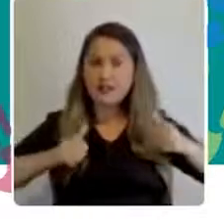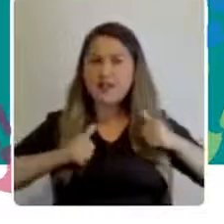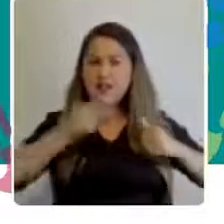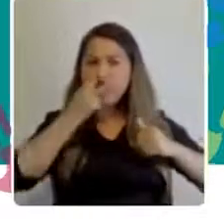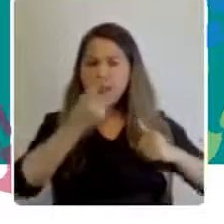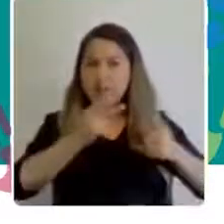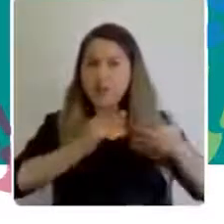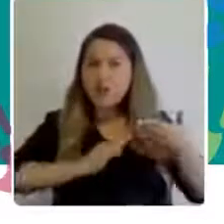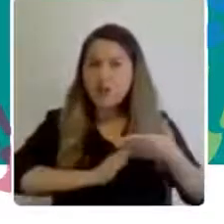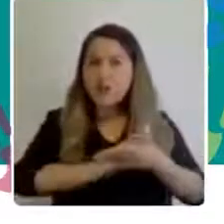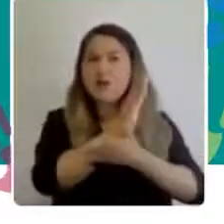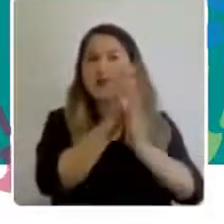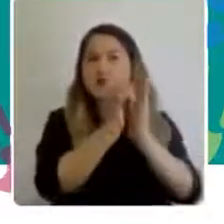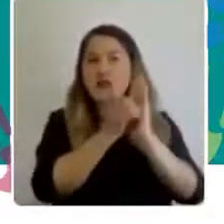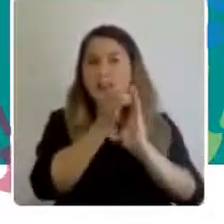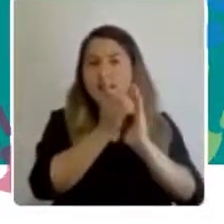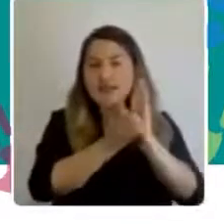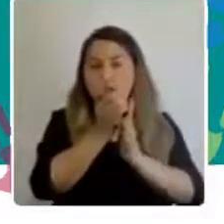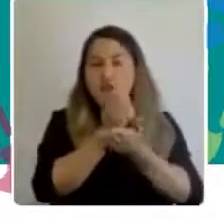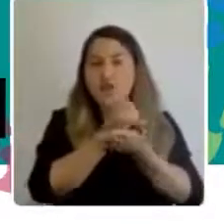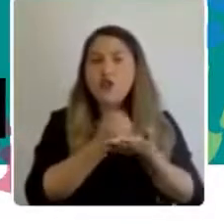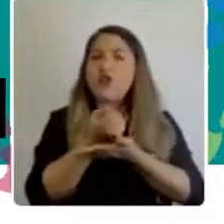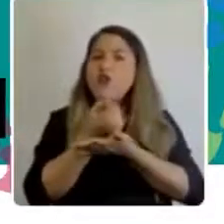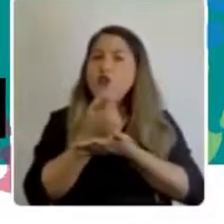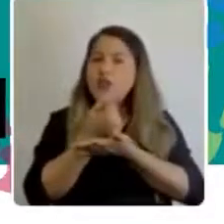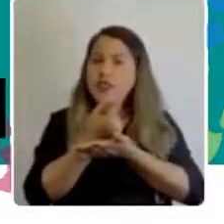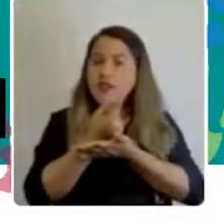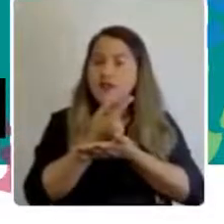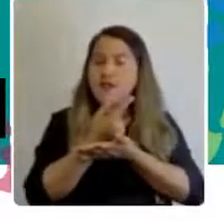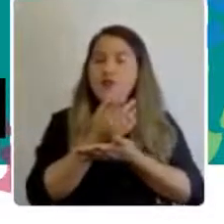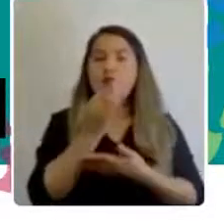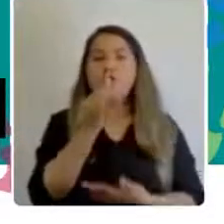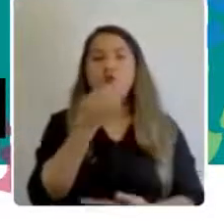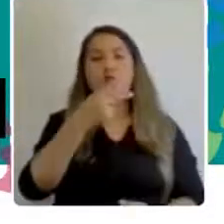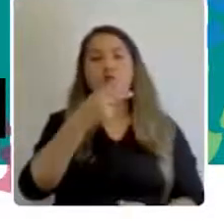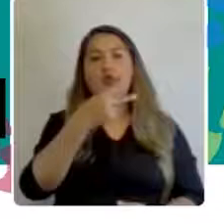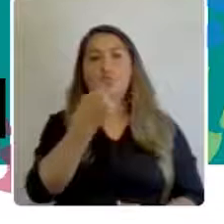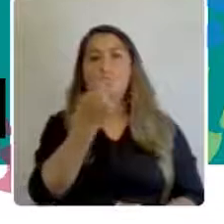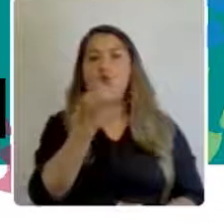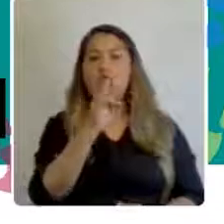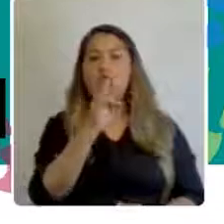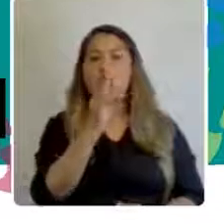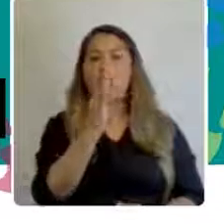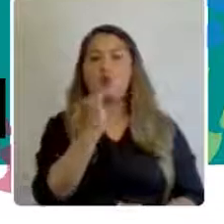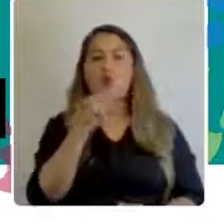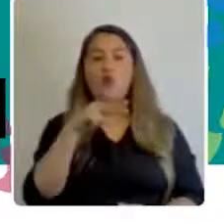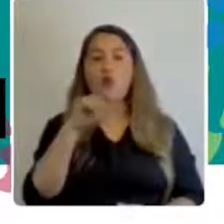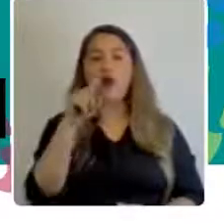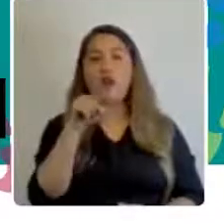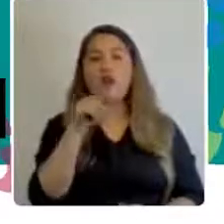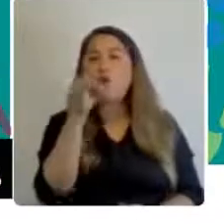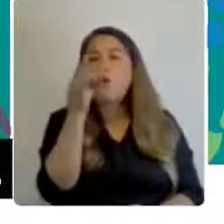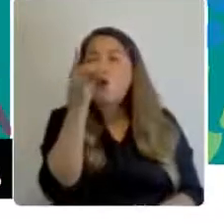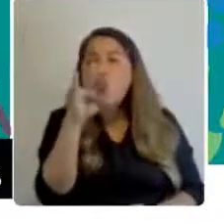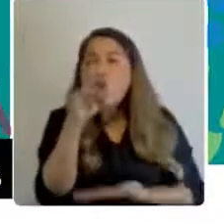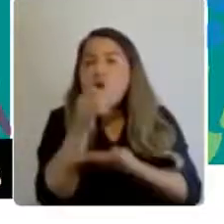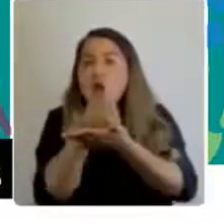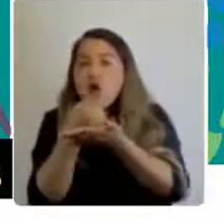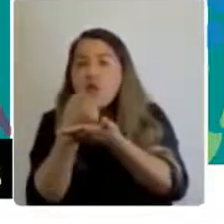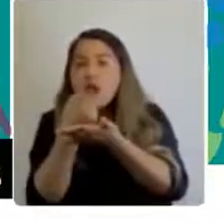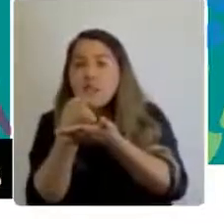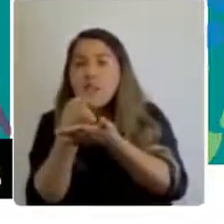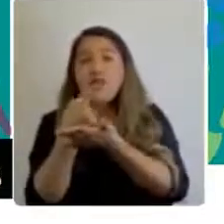del desarrollo de los fármacos llamados huérfanos, que son más difíciles de desarrollar por dificultades de la industria, porque no